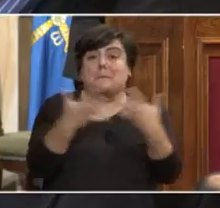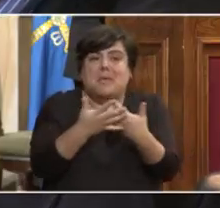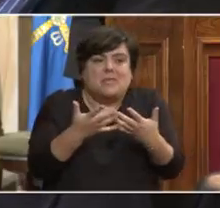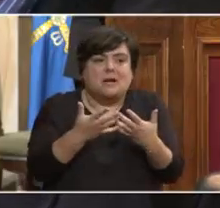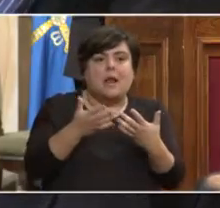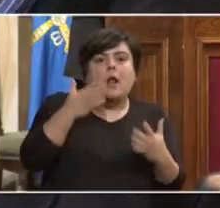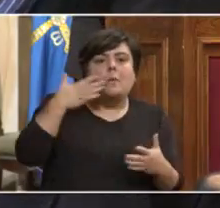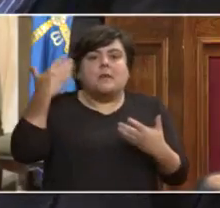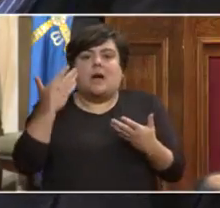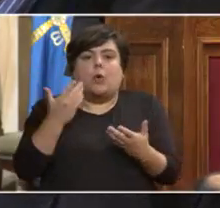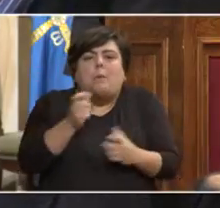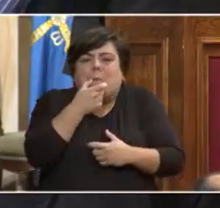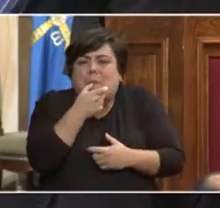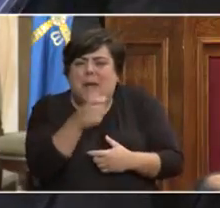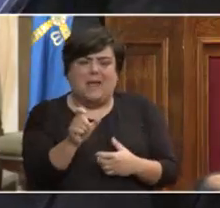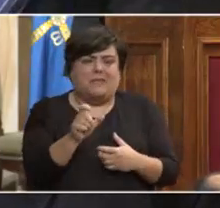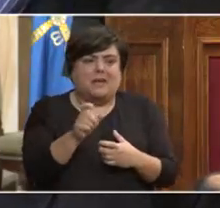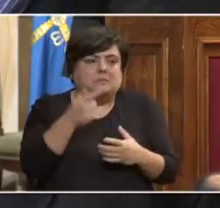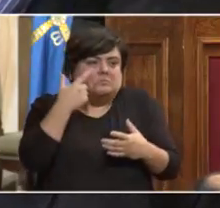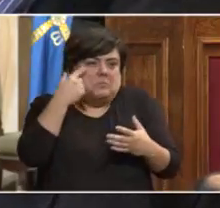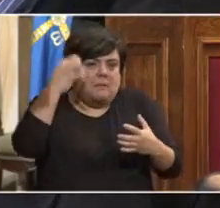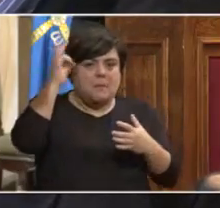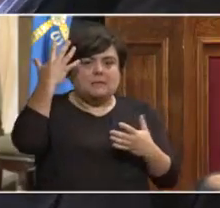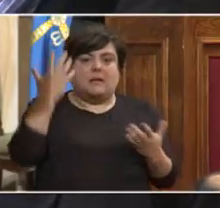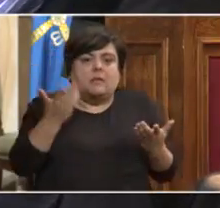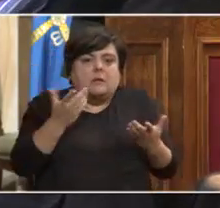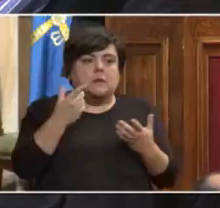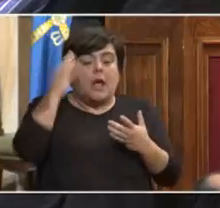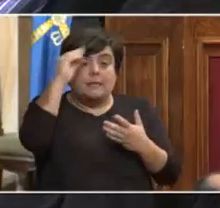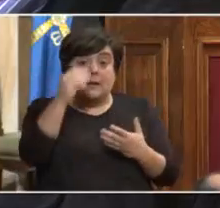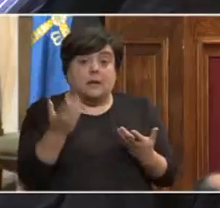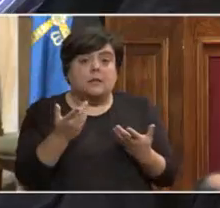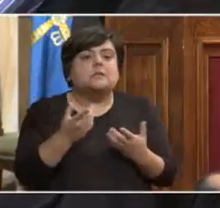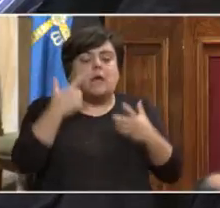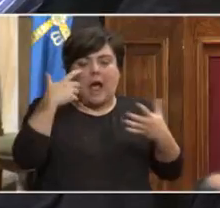y cualquier otro palabra que se quieran inventar para parecer más inteligentes, todo un arte.